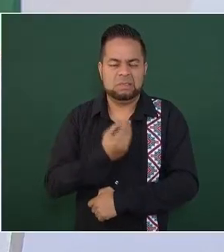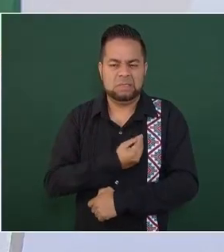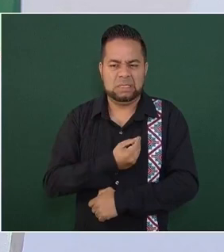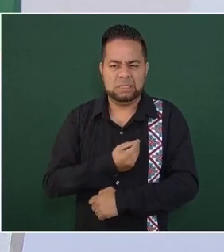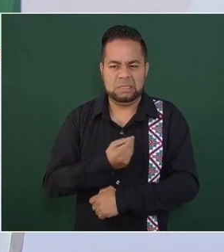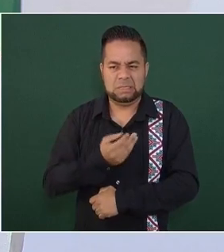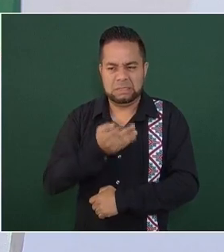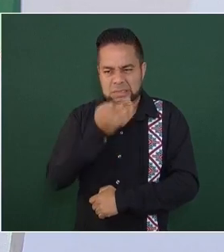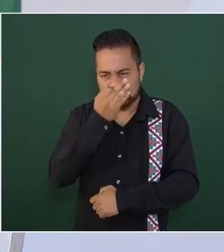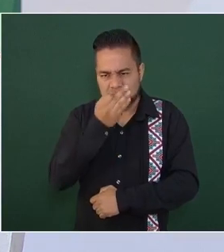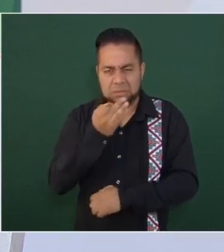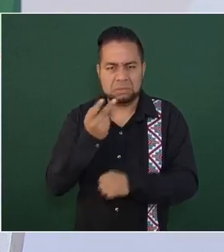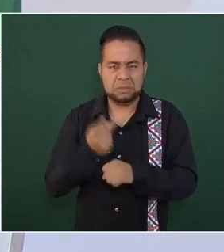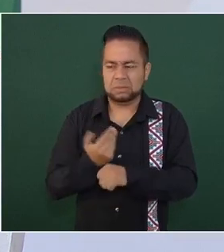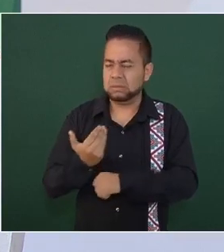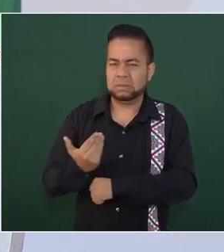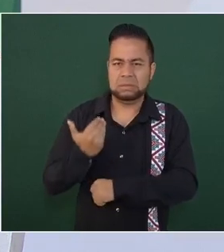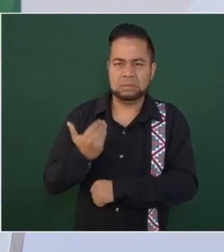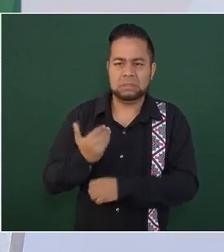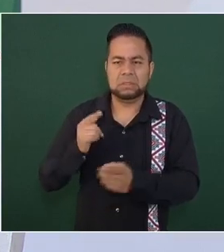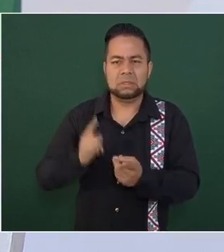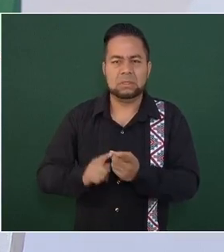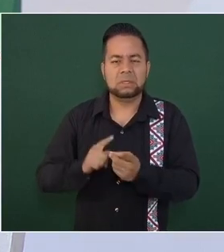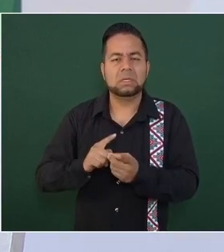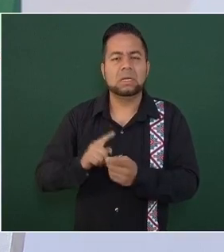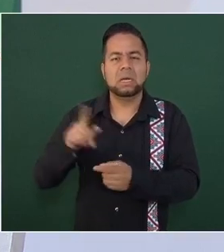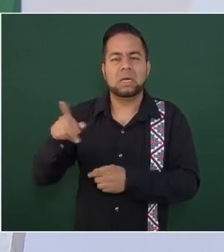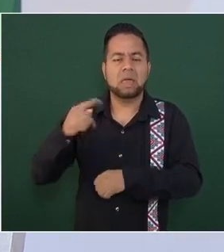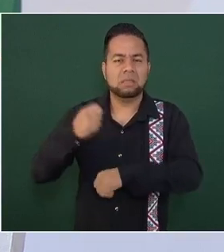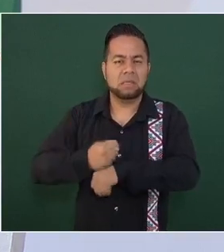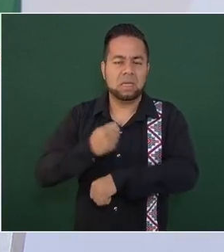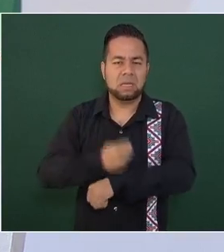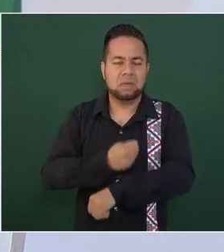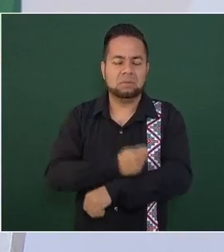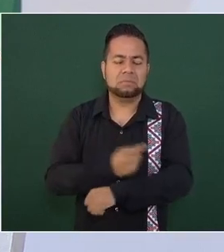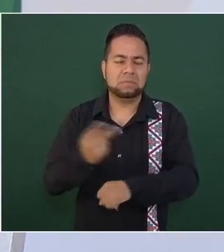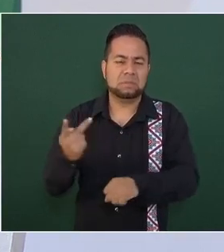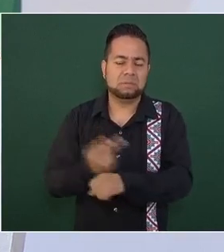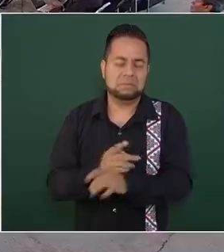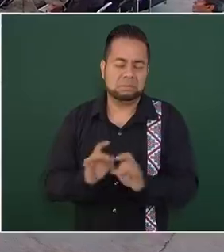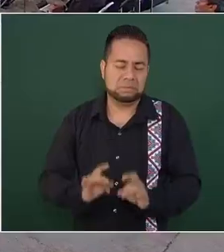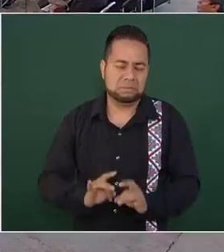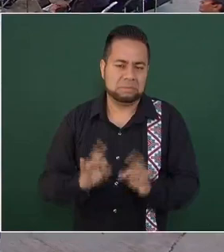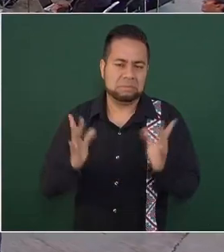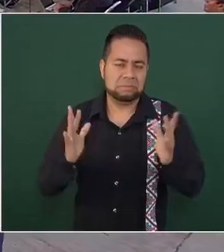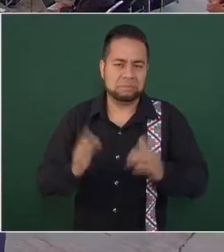ahora allá en la región de Tlaxiaco que